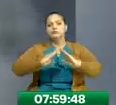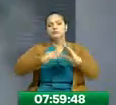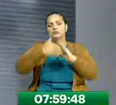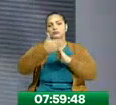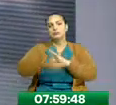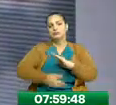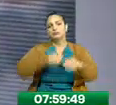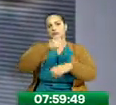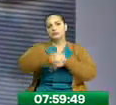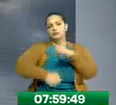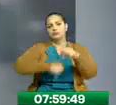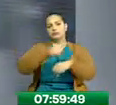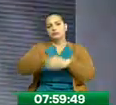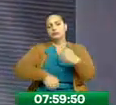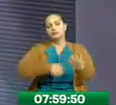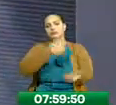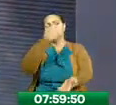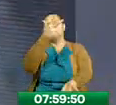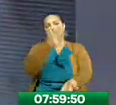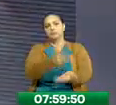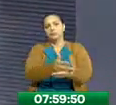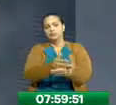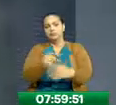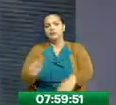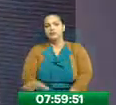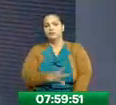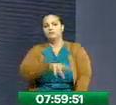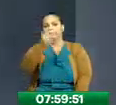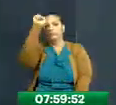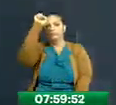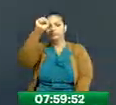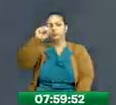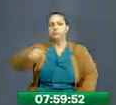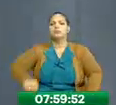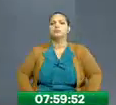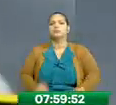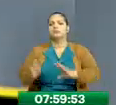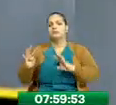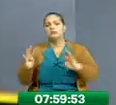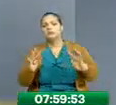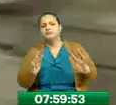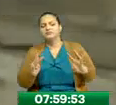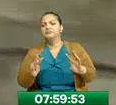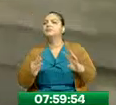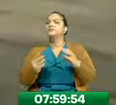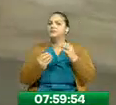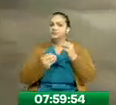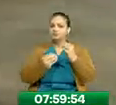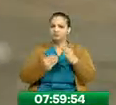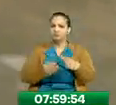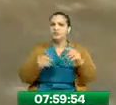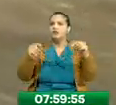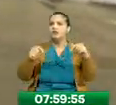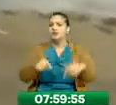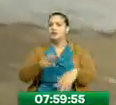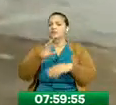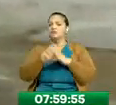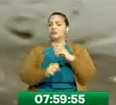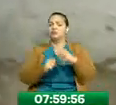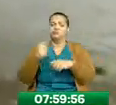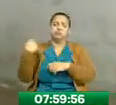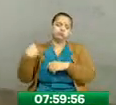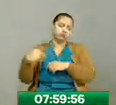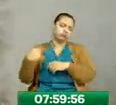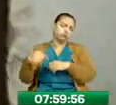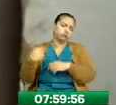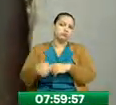Las Orquídeas, esto en el norte de Guayaquil. Según los moradores del sector, los asaltos son recurrentes y